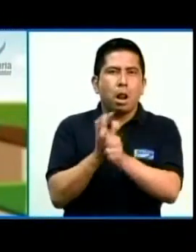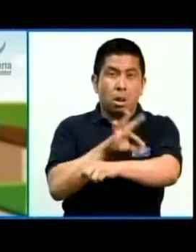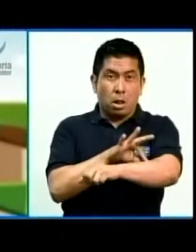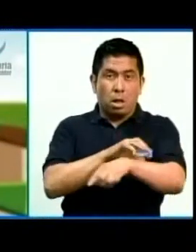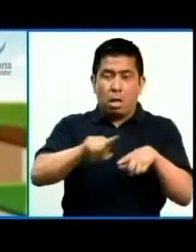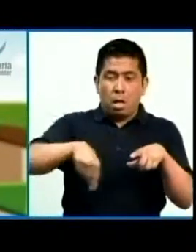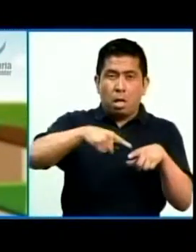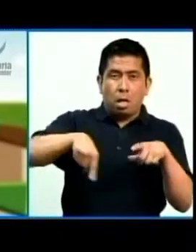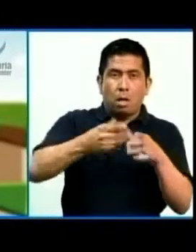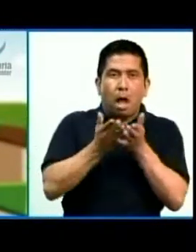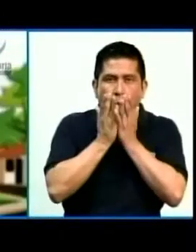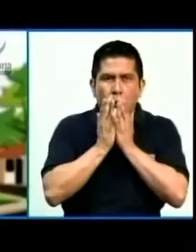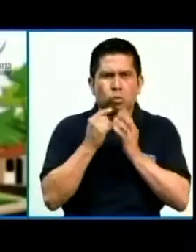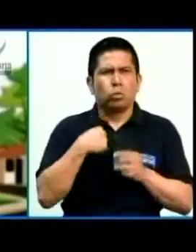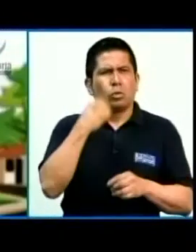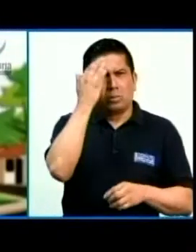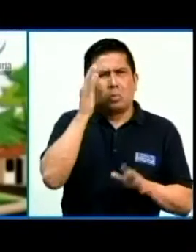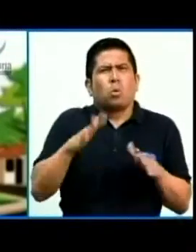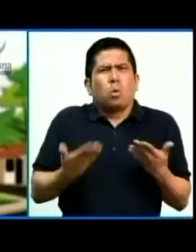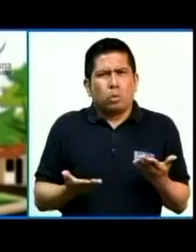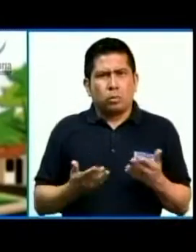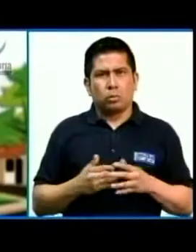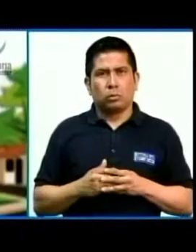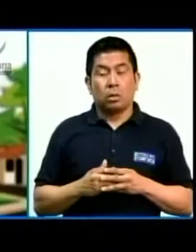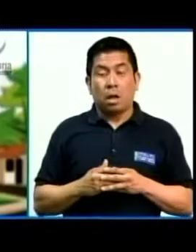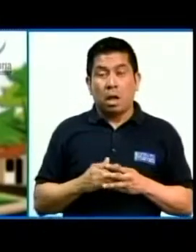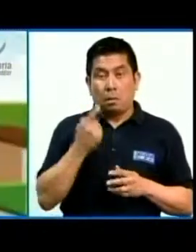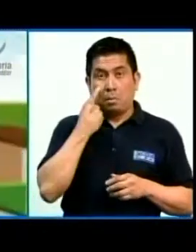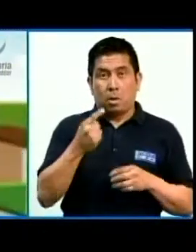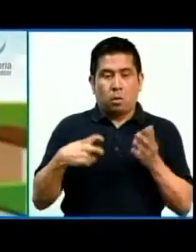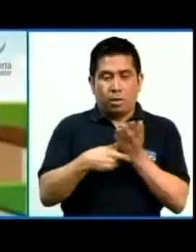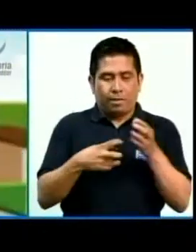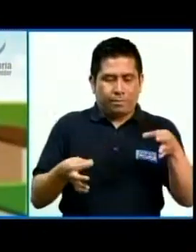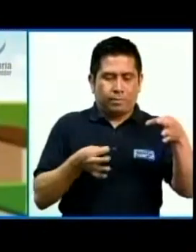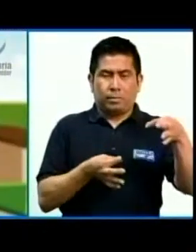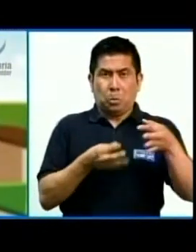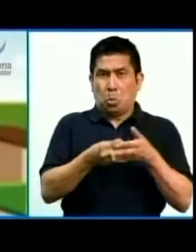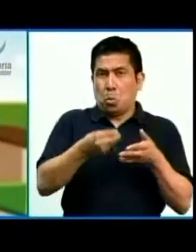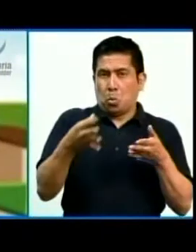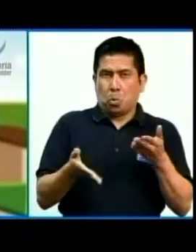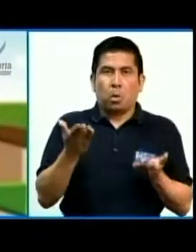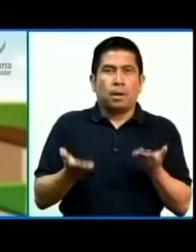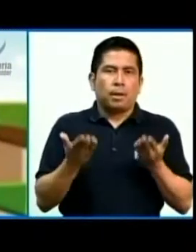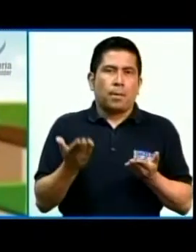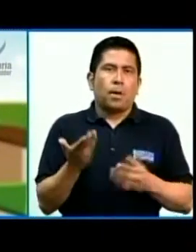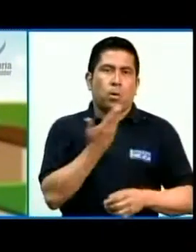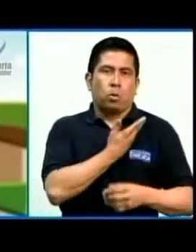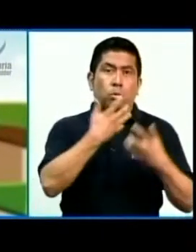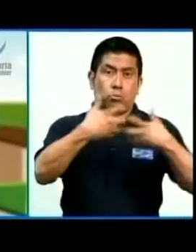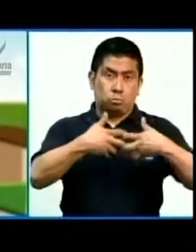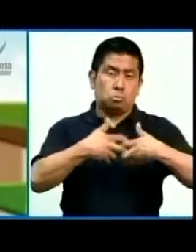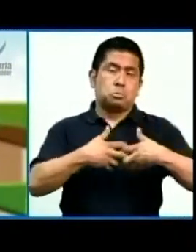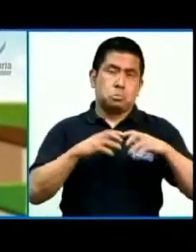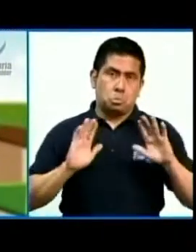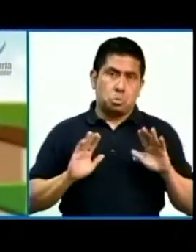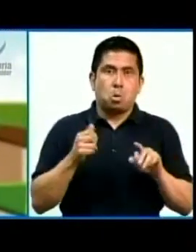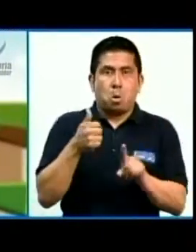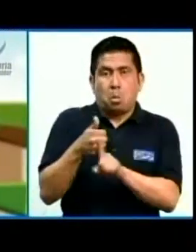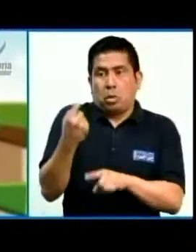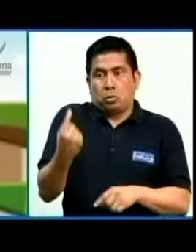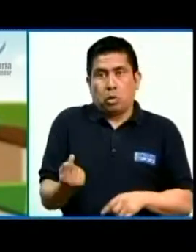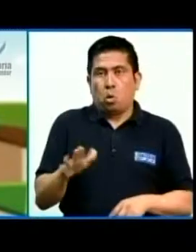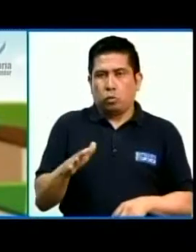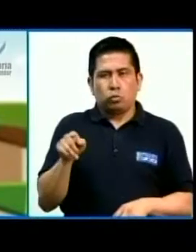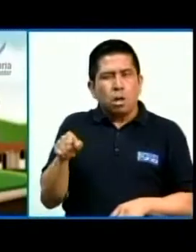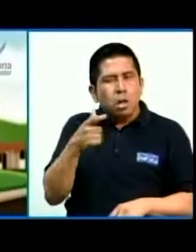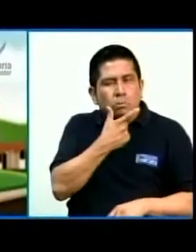está ocasionando el alto consumo. ¿Pero cómo puedo saber? Cuando la factura nos viene alta, puede ser responsabilidad del proveedor o